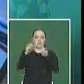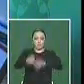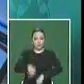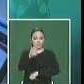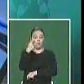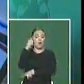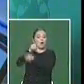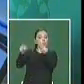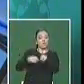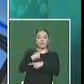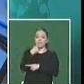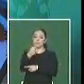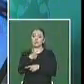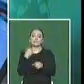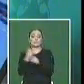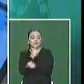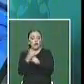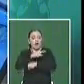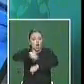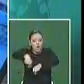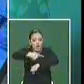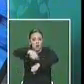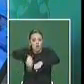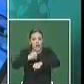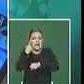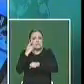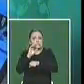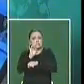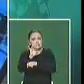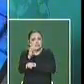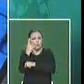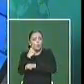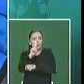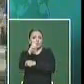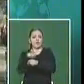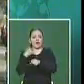muchos casos pueden trabajar hasta 15 horas seguidas sin detenerse.